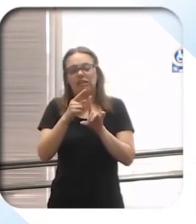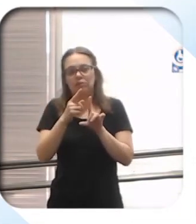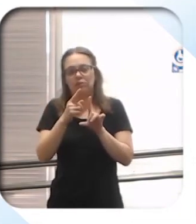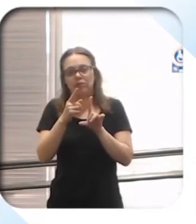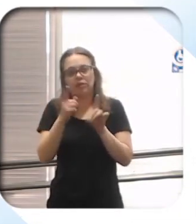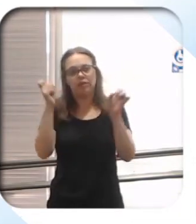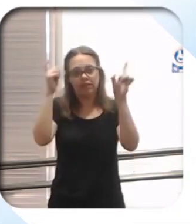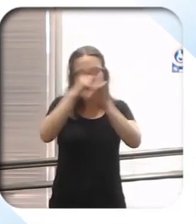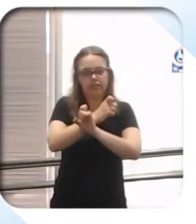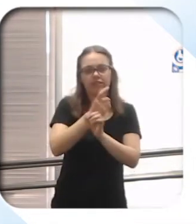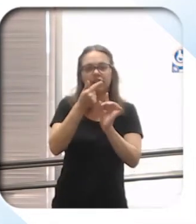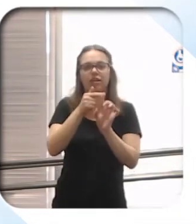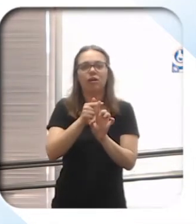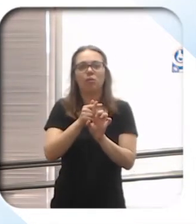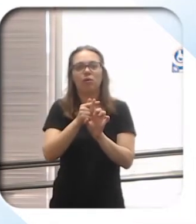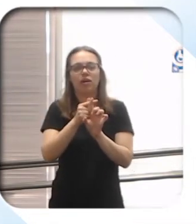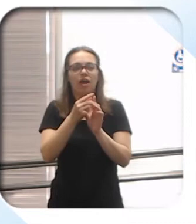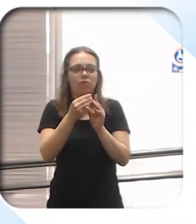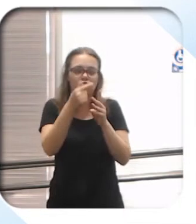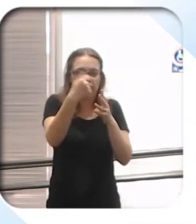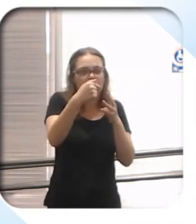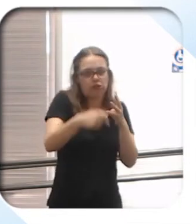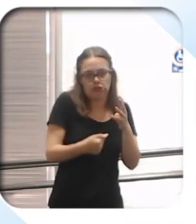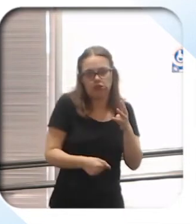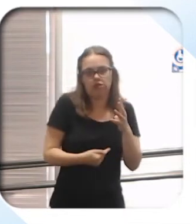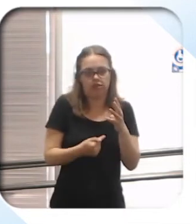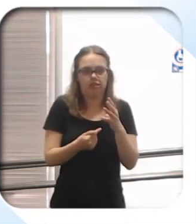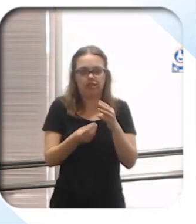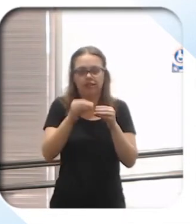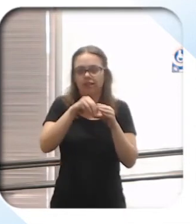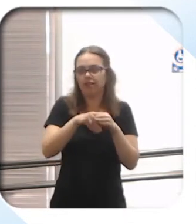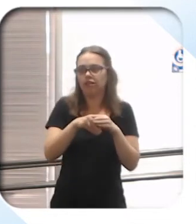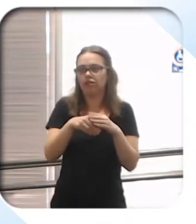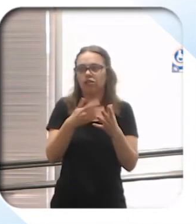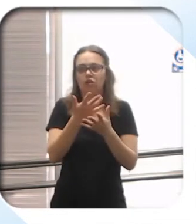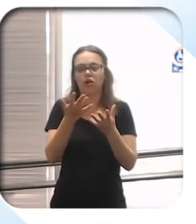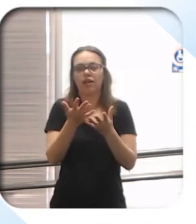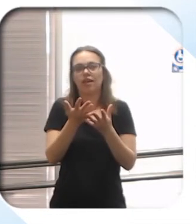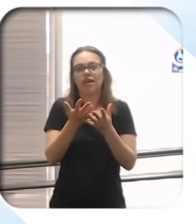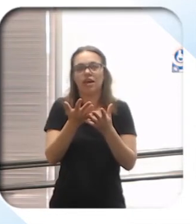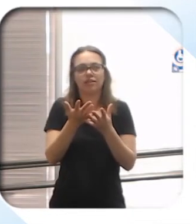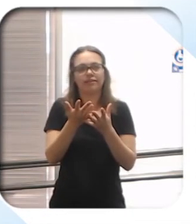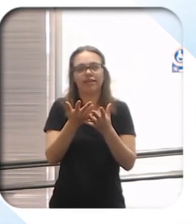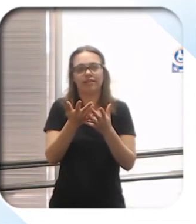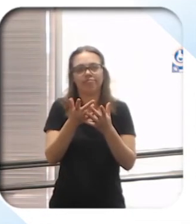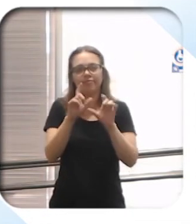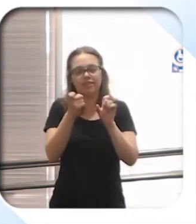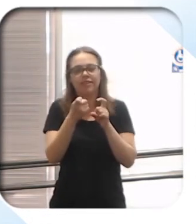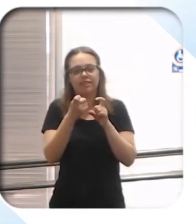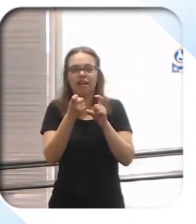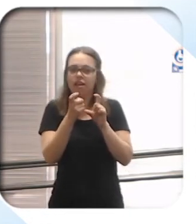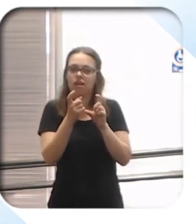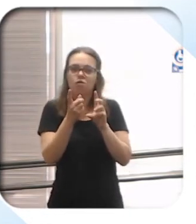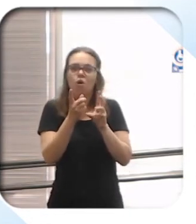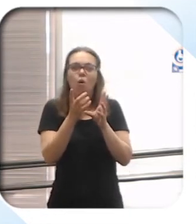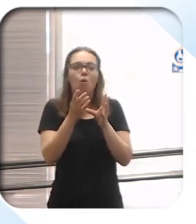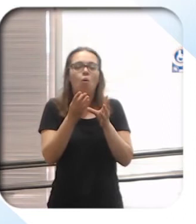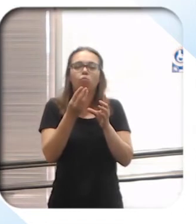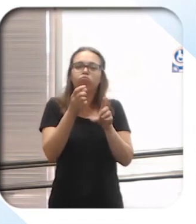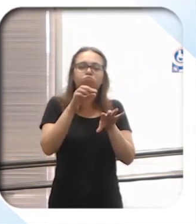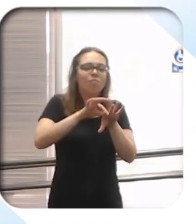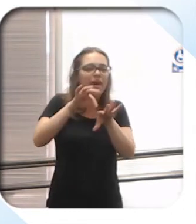porque tiene muchos elementos y justamente hace necesaria la intervención de muchos técnicos, ¿no?